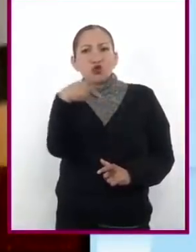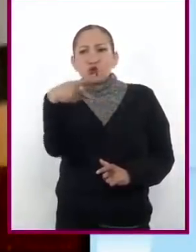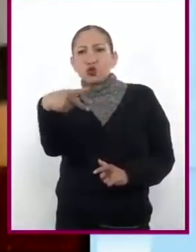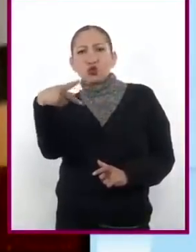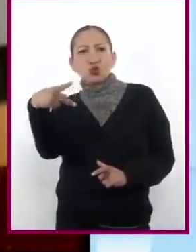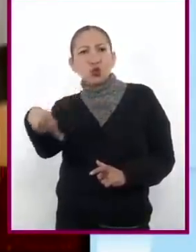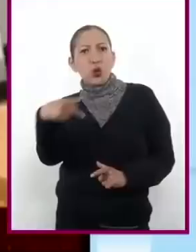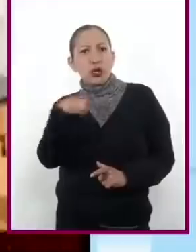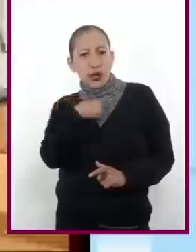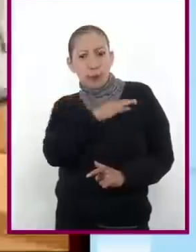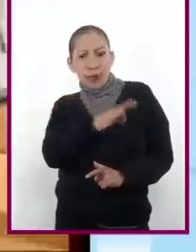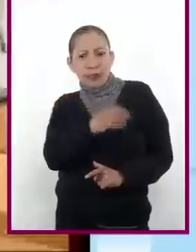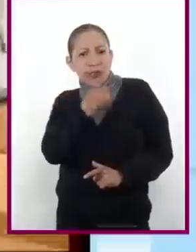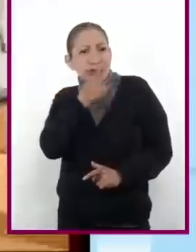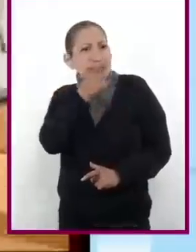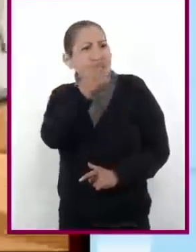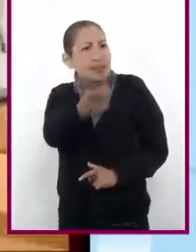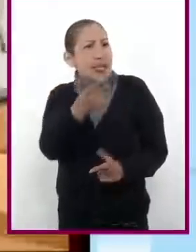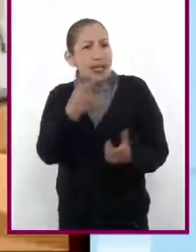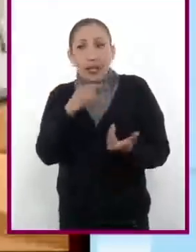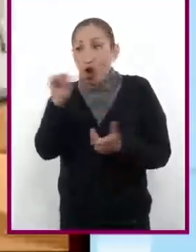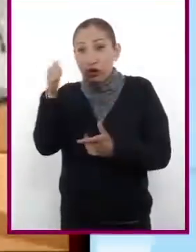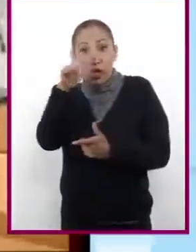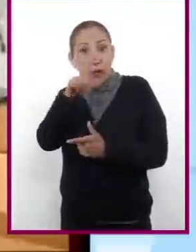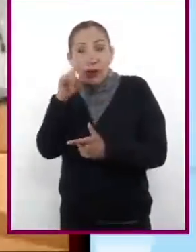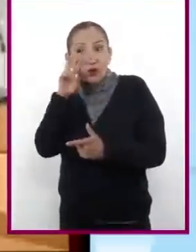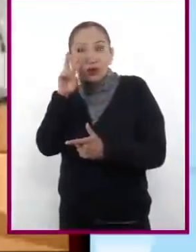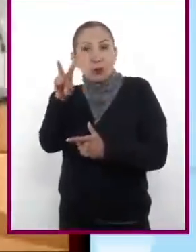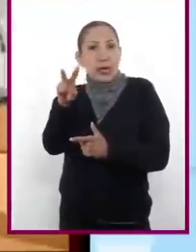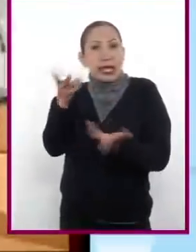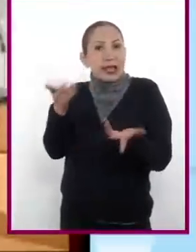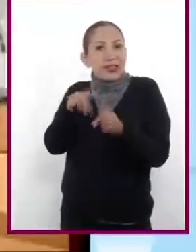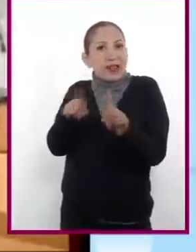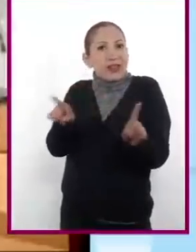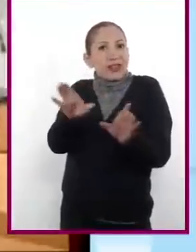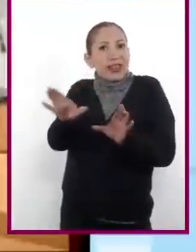que me permite captar aspectos que desde otra lengua no captaría yo.